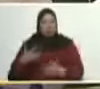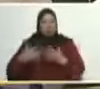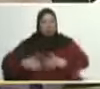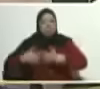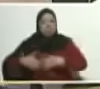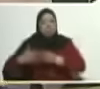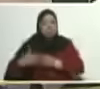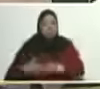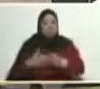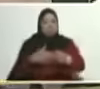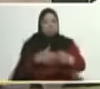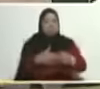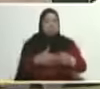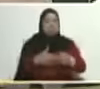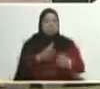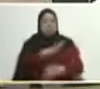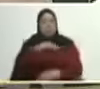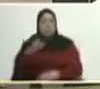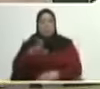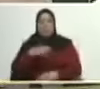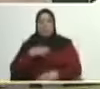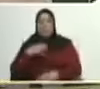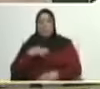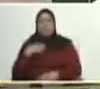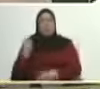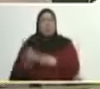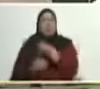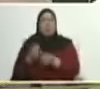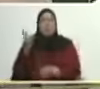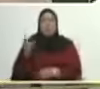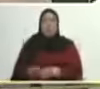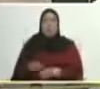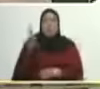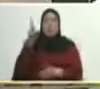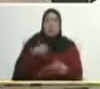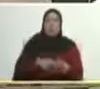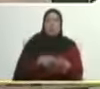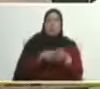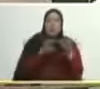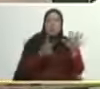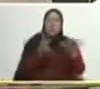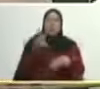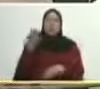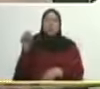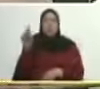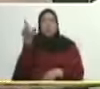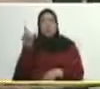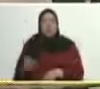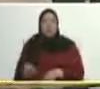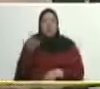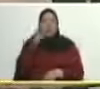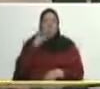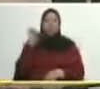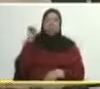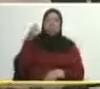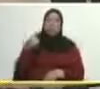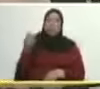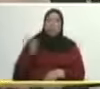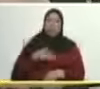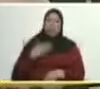Naviera, Marcos Garvey lo hizo en 1920, cuando apenas tenía 30 y tantos años. Lo logró.